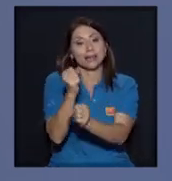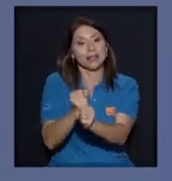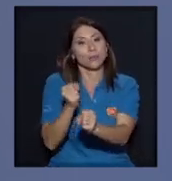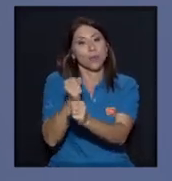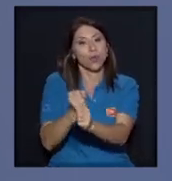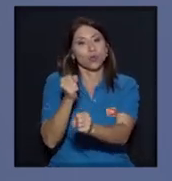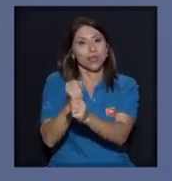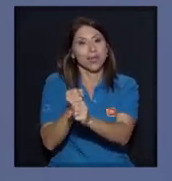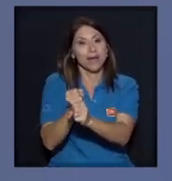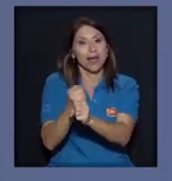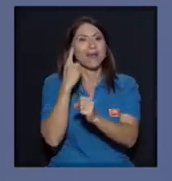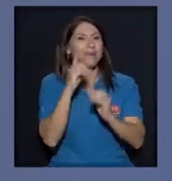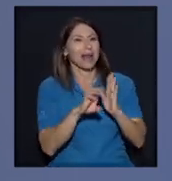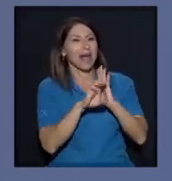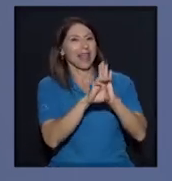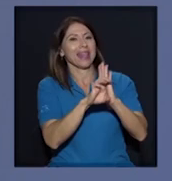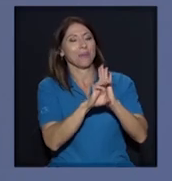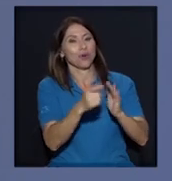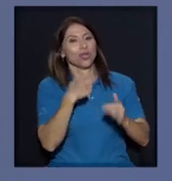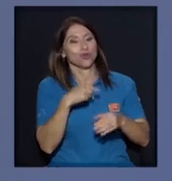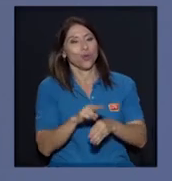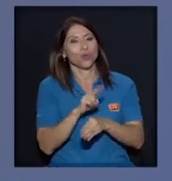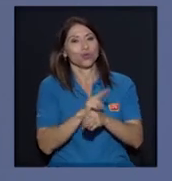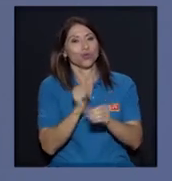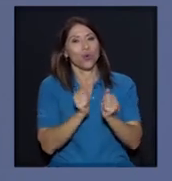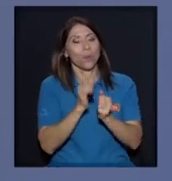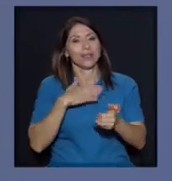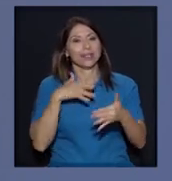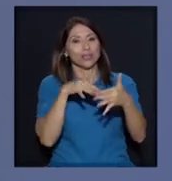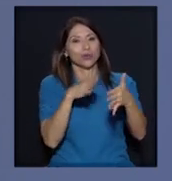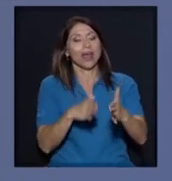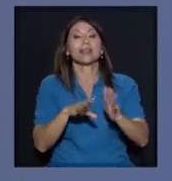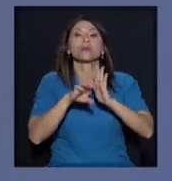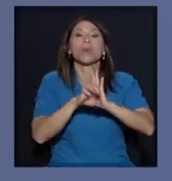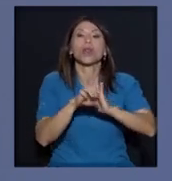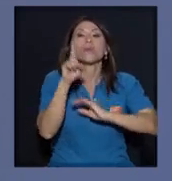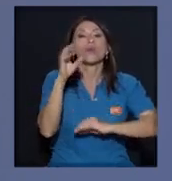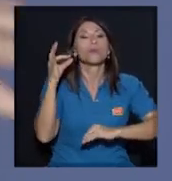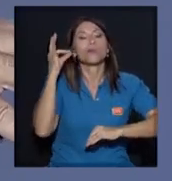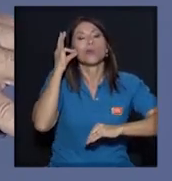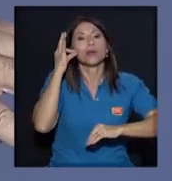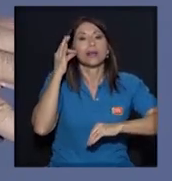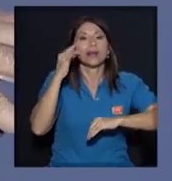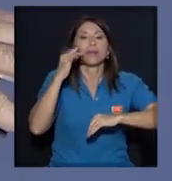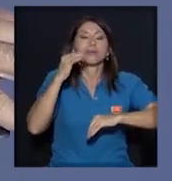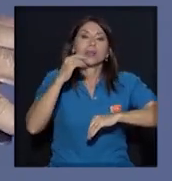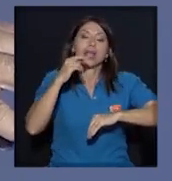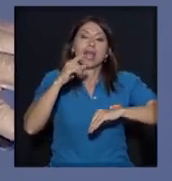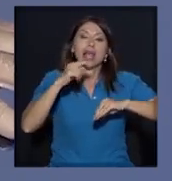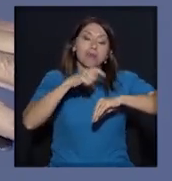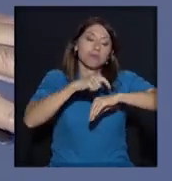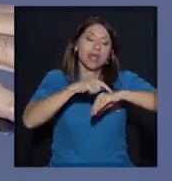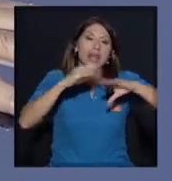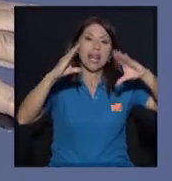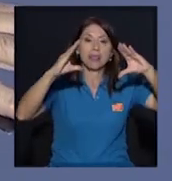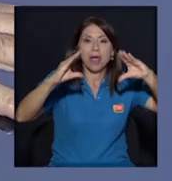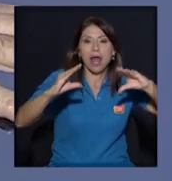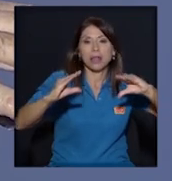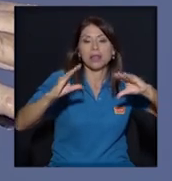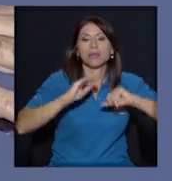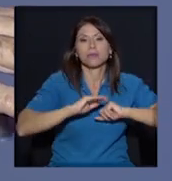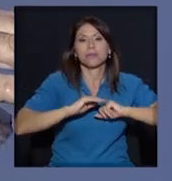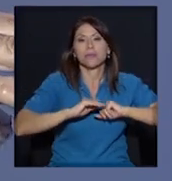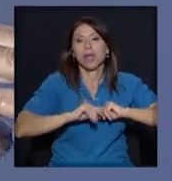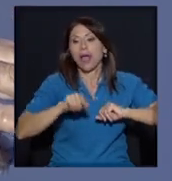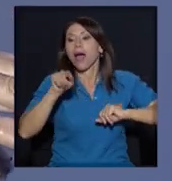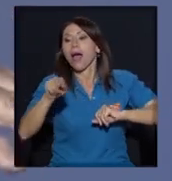usar el ejemplo que uso yo con mis estudiantes, si la señora en la tarde, en la cocina en la que hacía